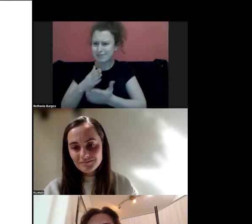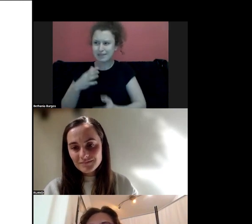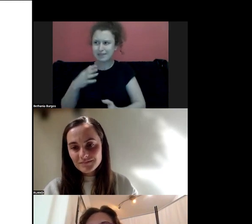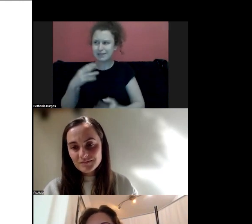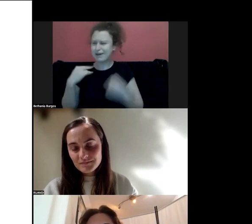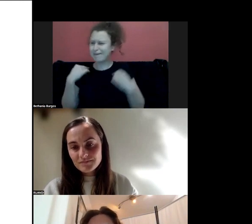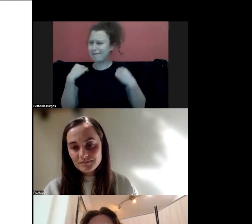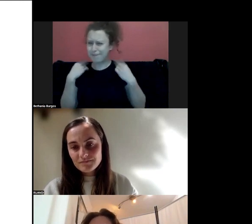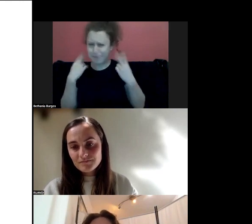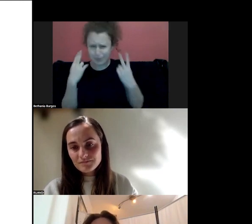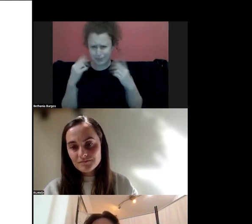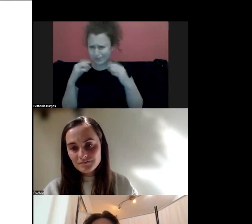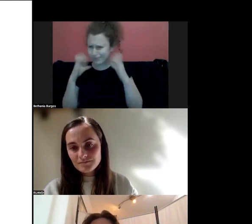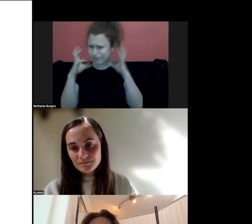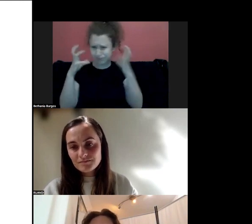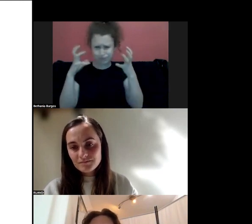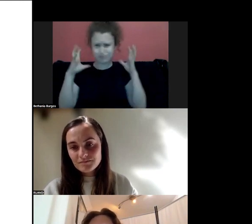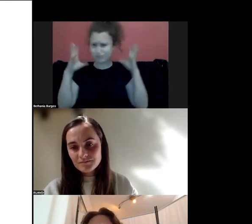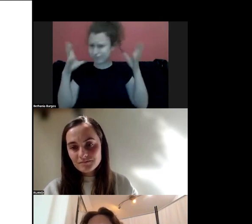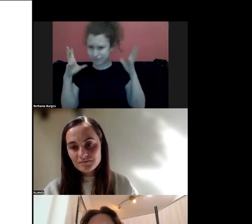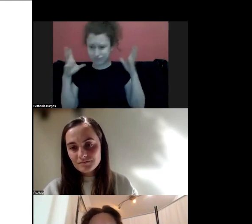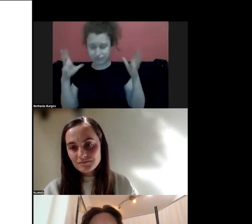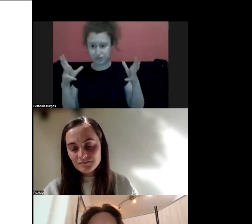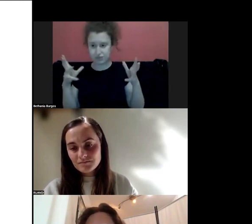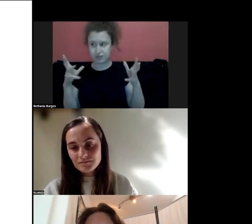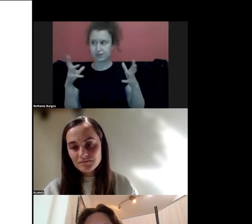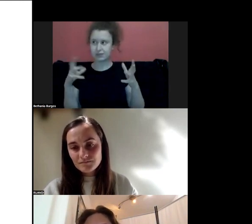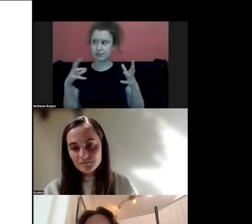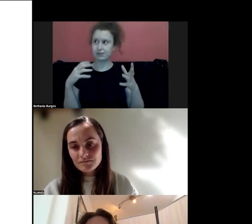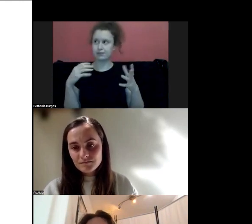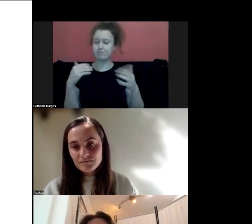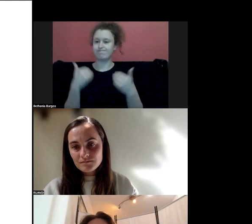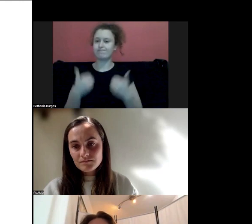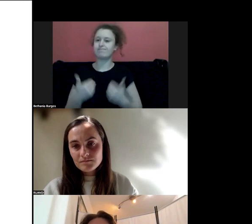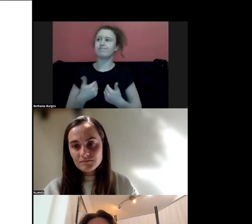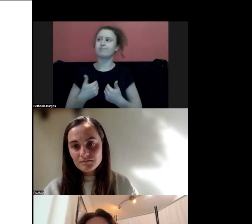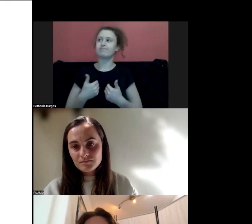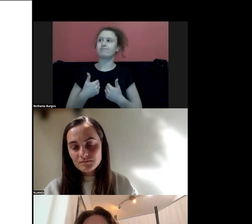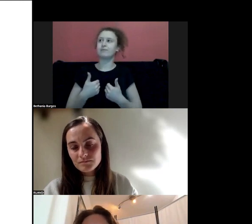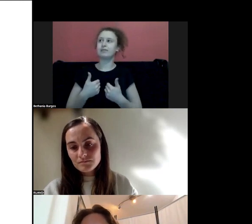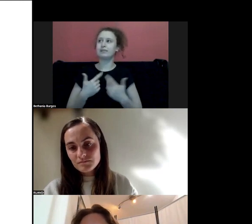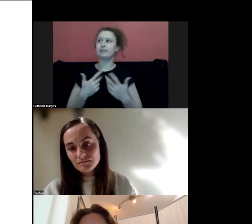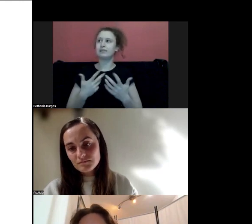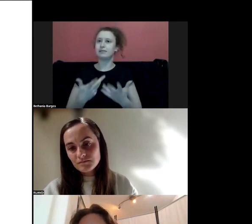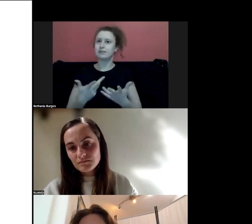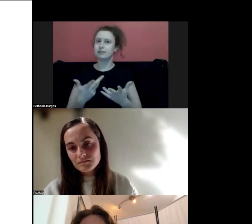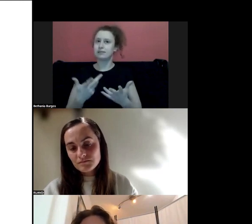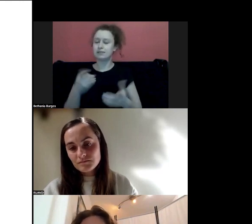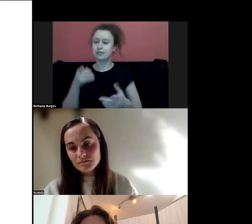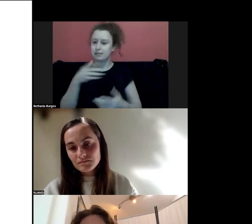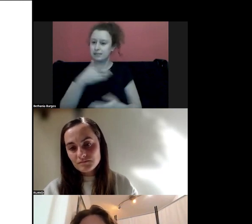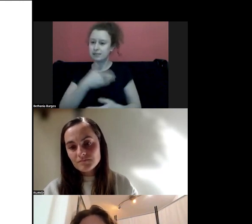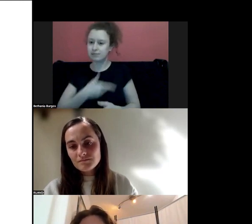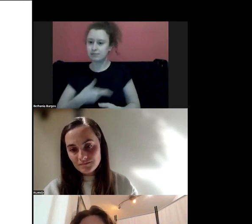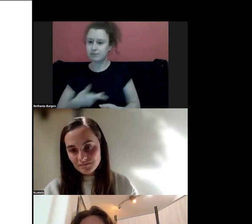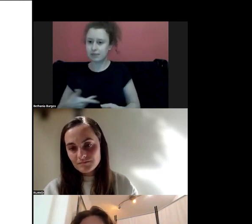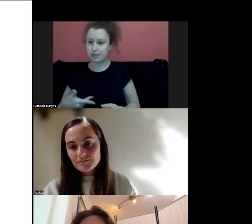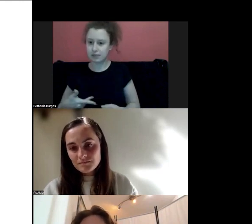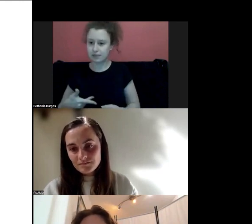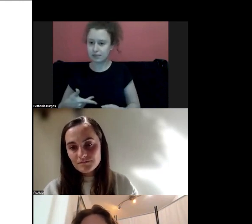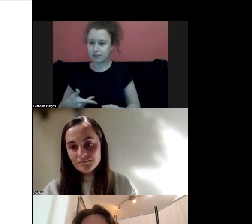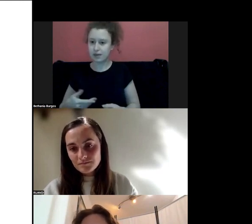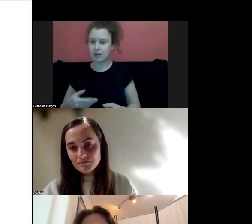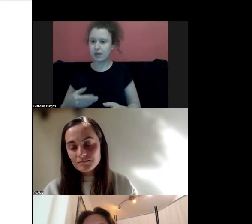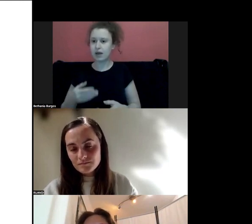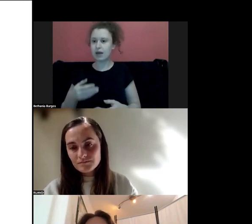por ejemplo lo puede representar en un momento dado cierto pediatra que me dijo que le obligara a beber agua, porque